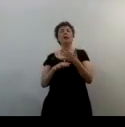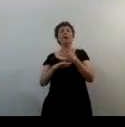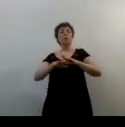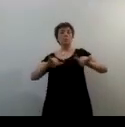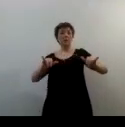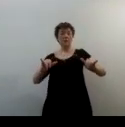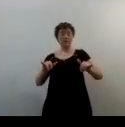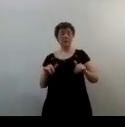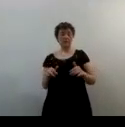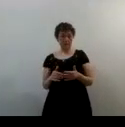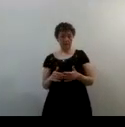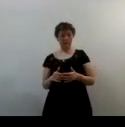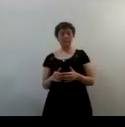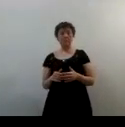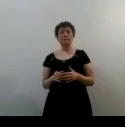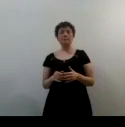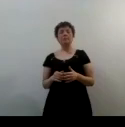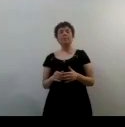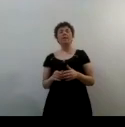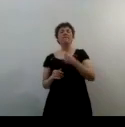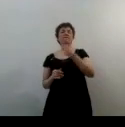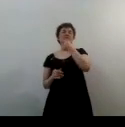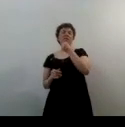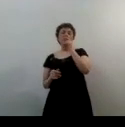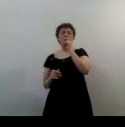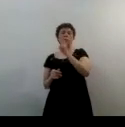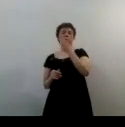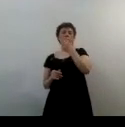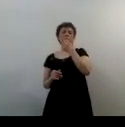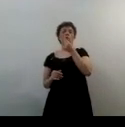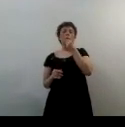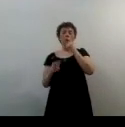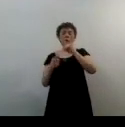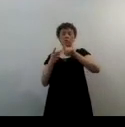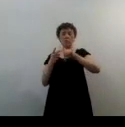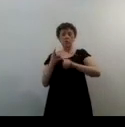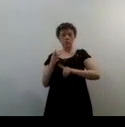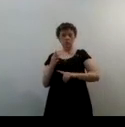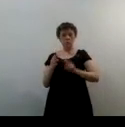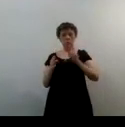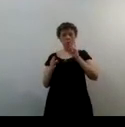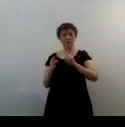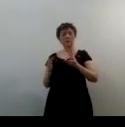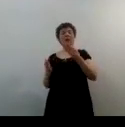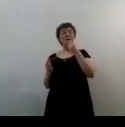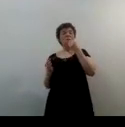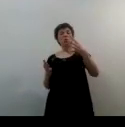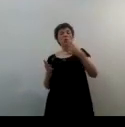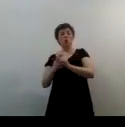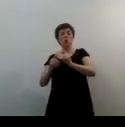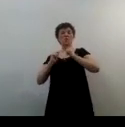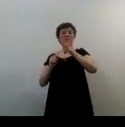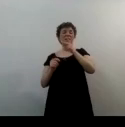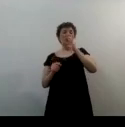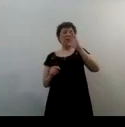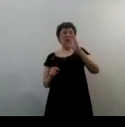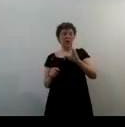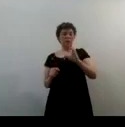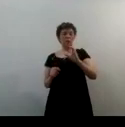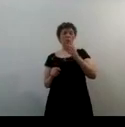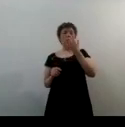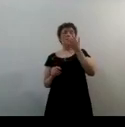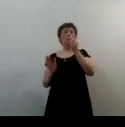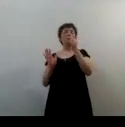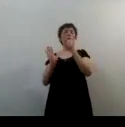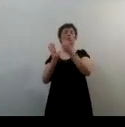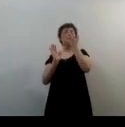menos. En plan fácil, como veis, pues he comido todos estos alimentos que, como veis, todos te aportan hidrato, que es el puntito naranja, pues luego